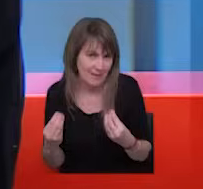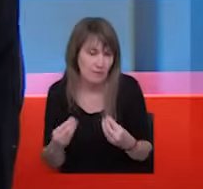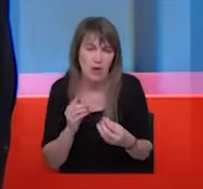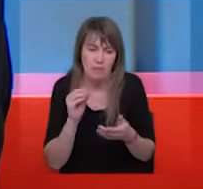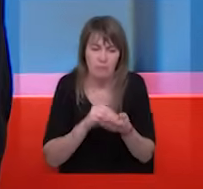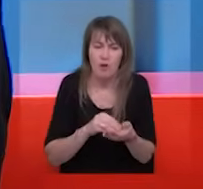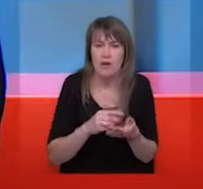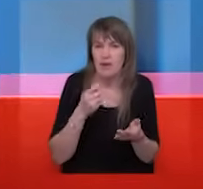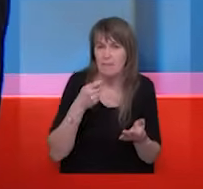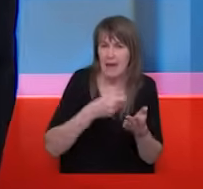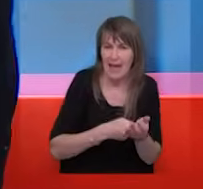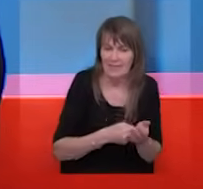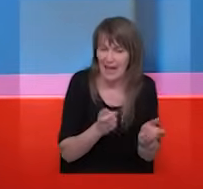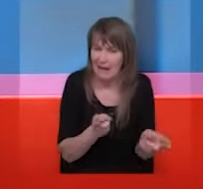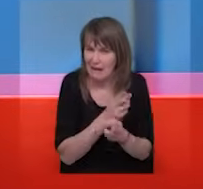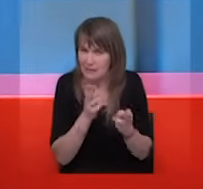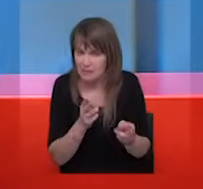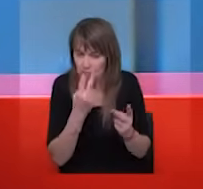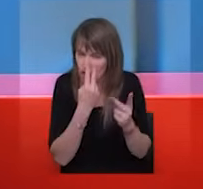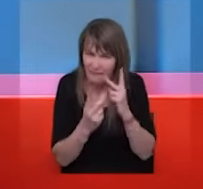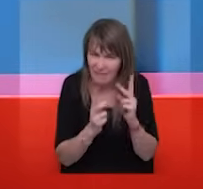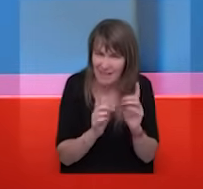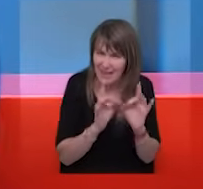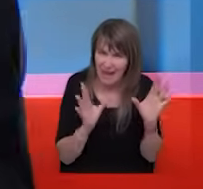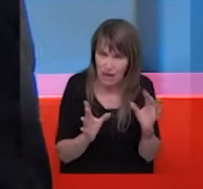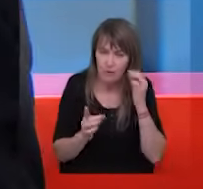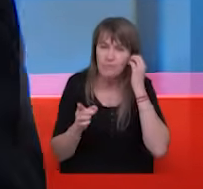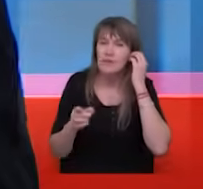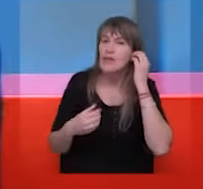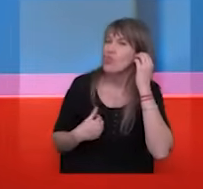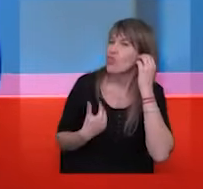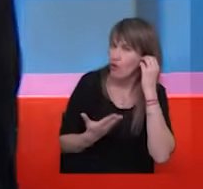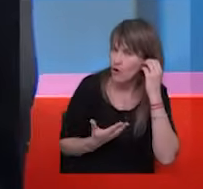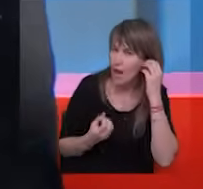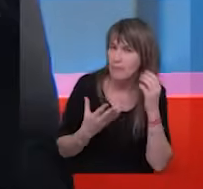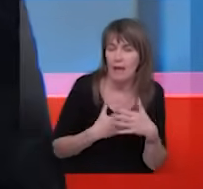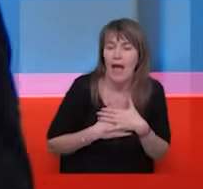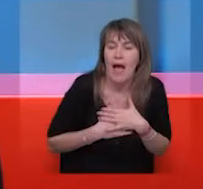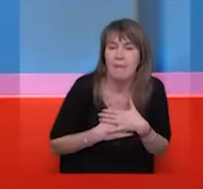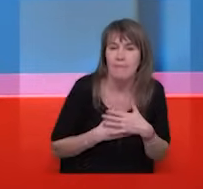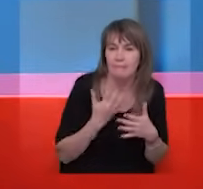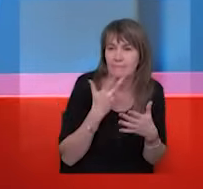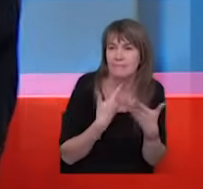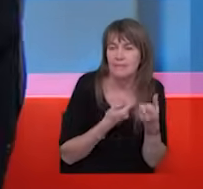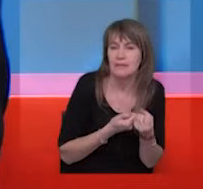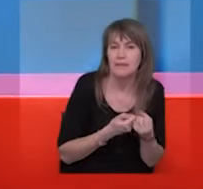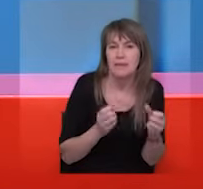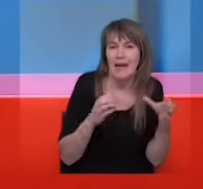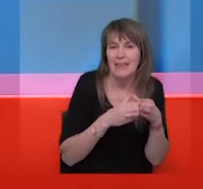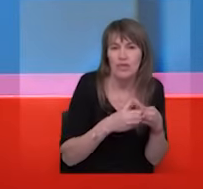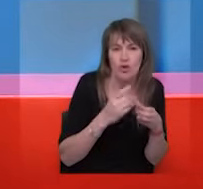transacción opaca oscura no sé si lo estás haciendo porque amás al partido porque te identificas con la